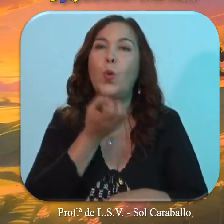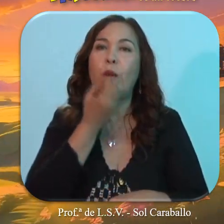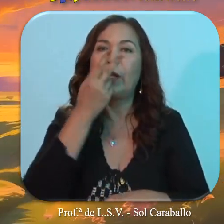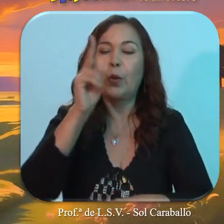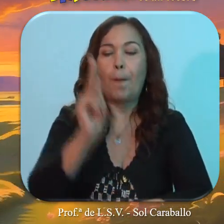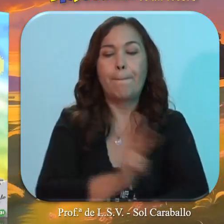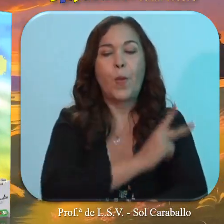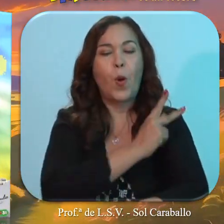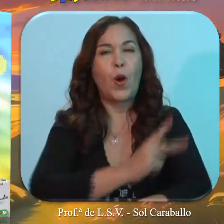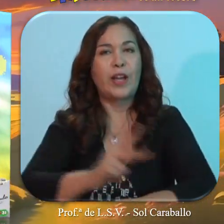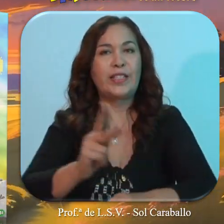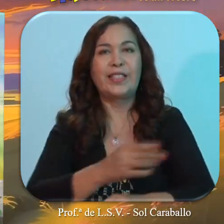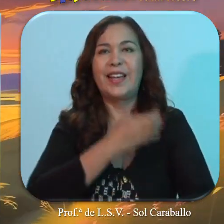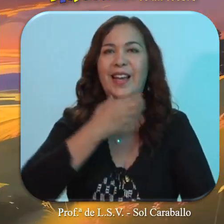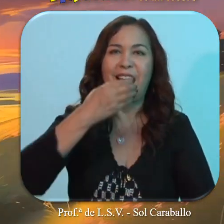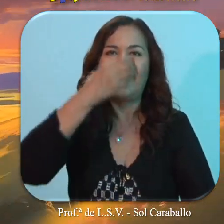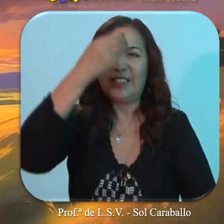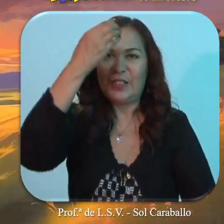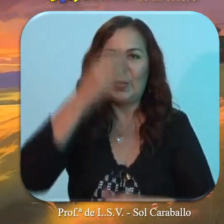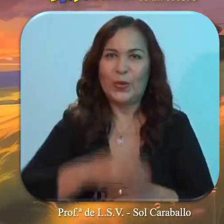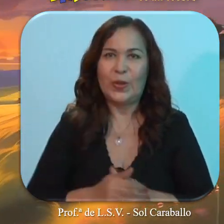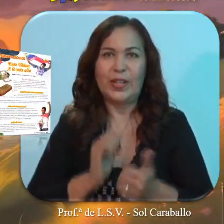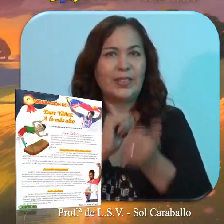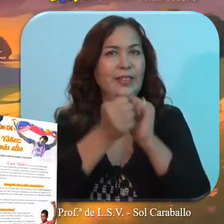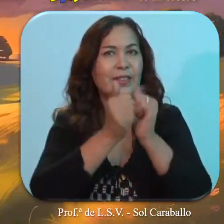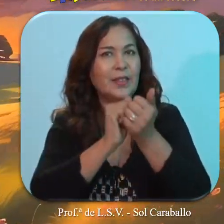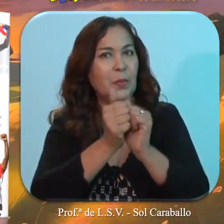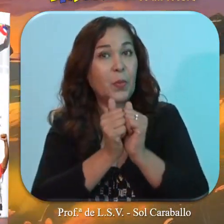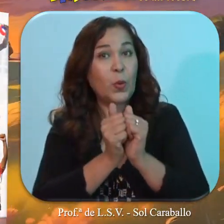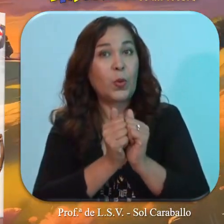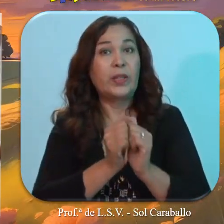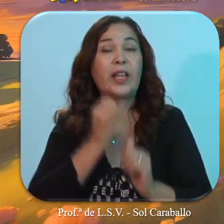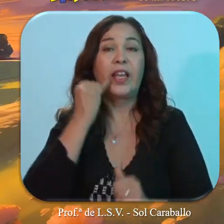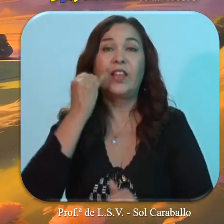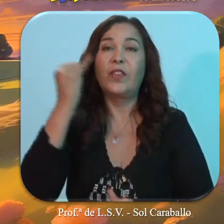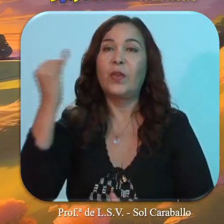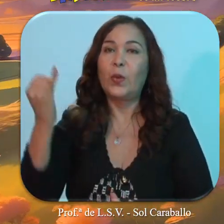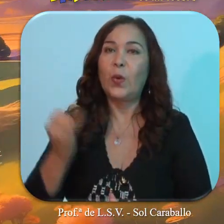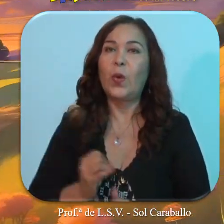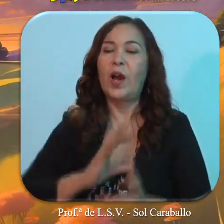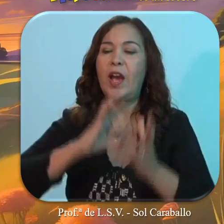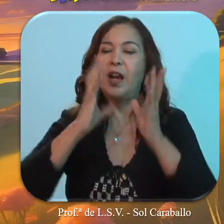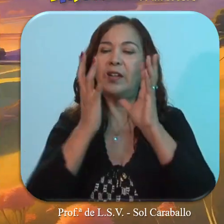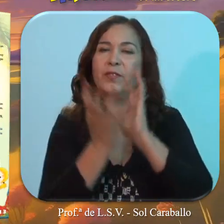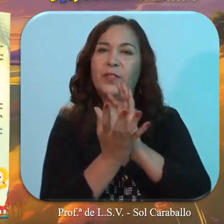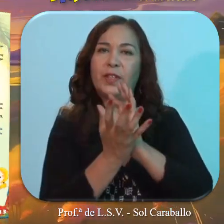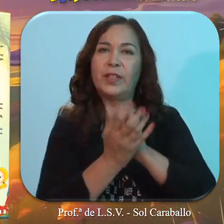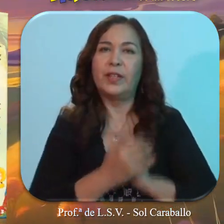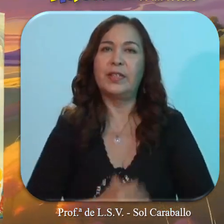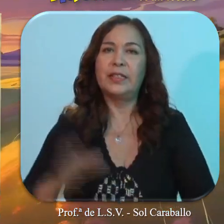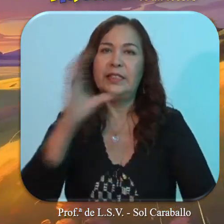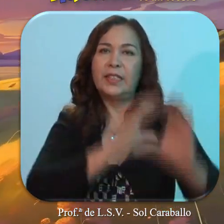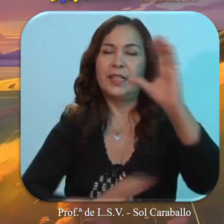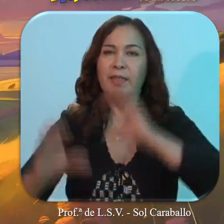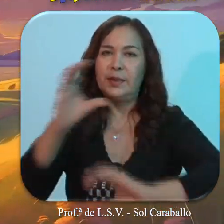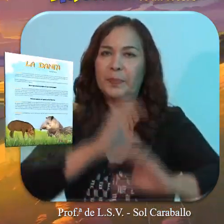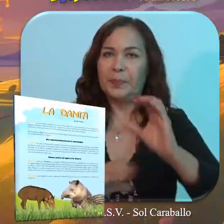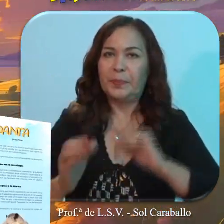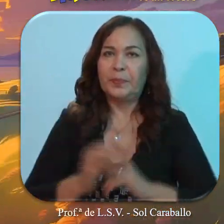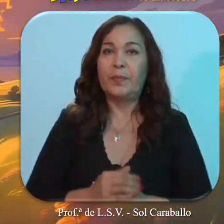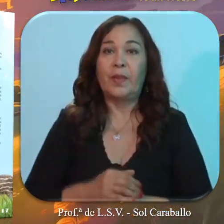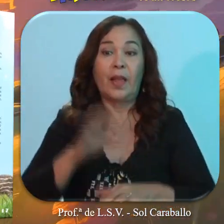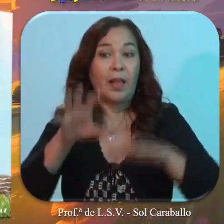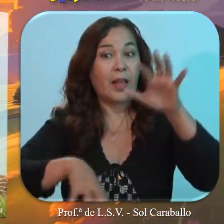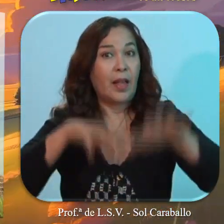cuentos, poesías, canciones, deportes, idiomas, geografía, ciencia,